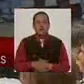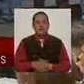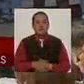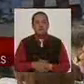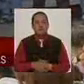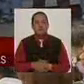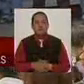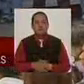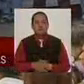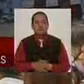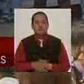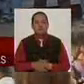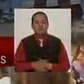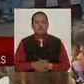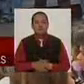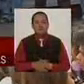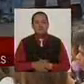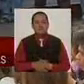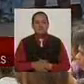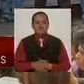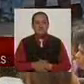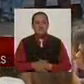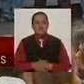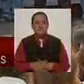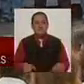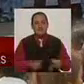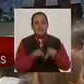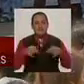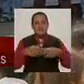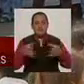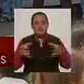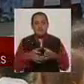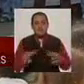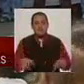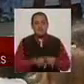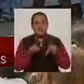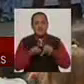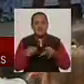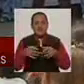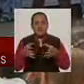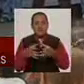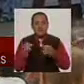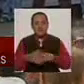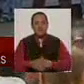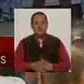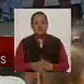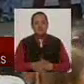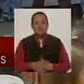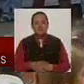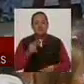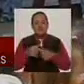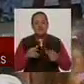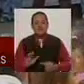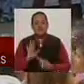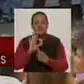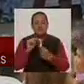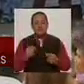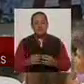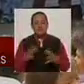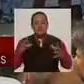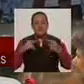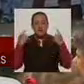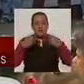Uchuncuchán. Se caracteriza por una majestuosa y maravillosa geografía, lo cual también representa un gran desafío en el acceso a